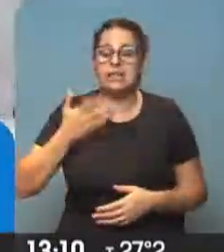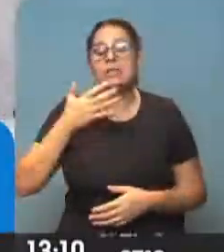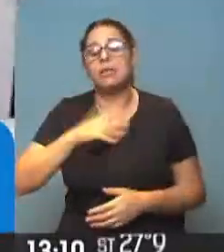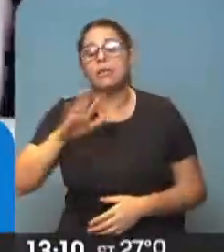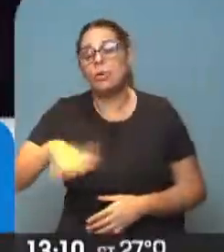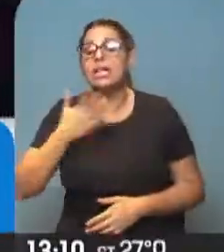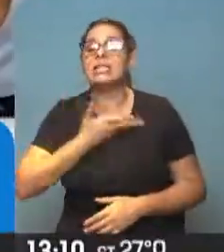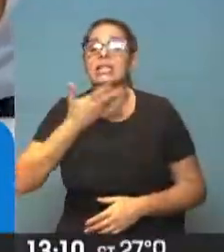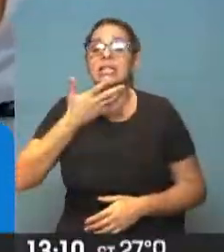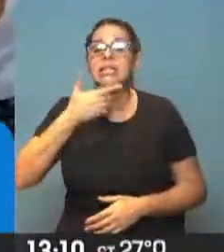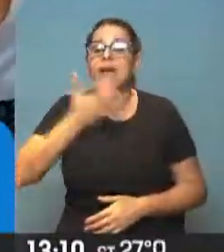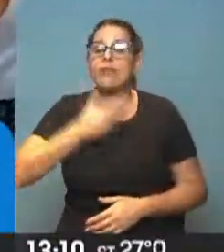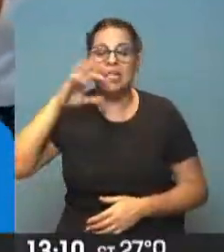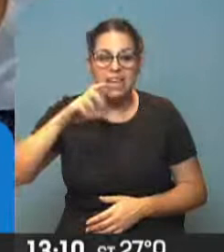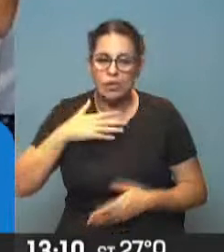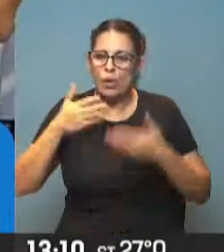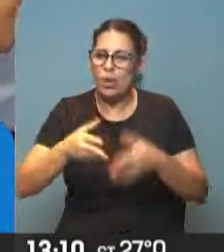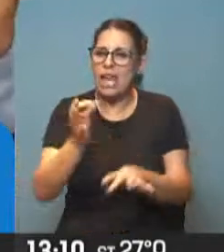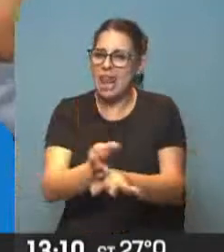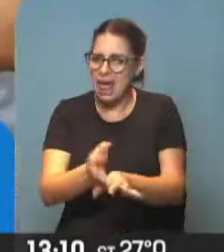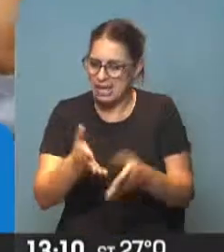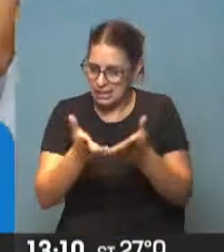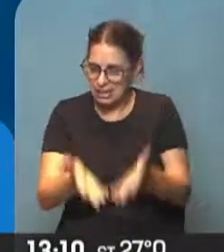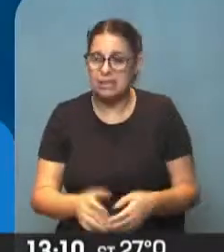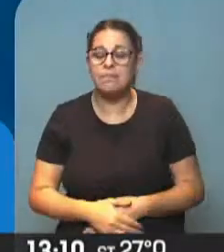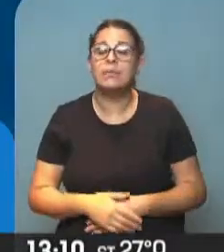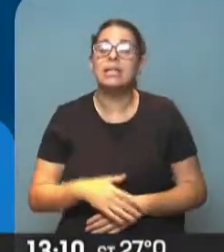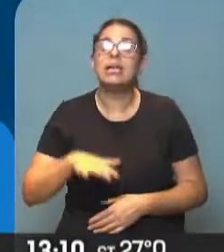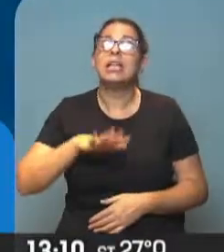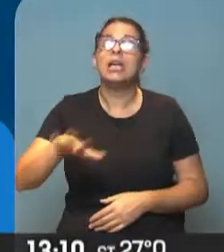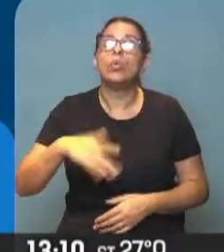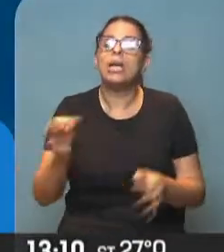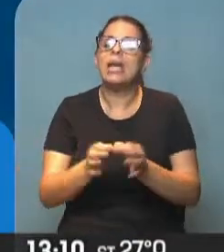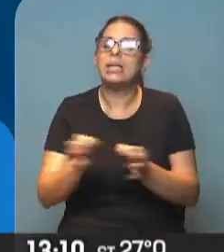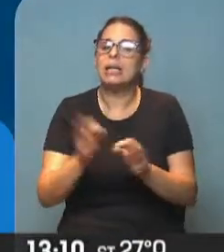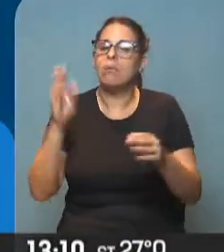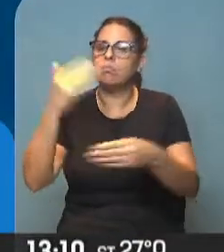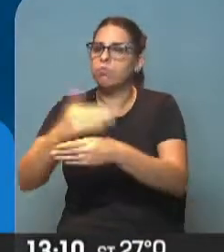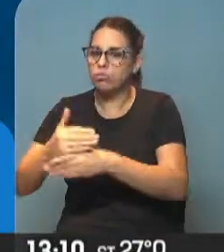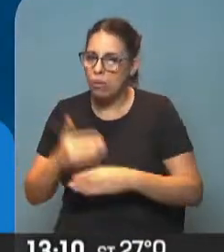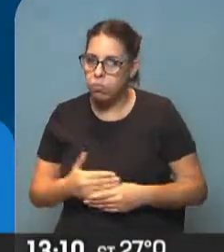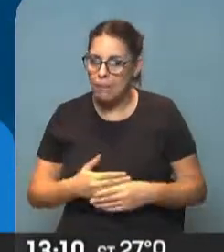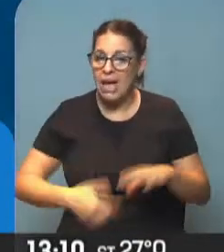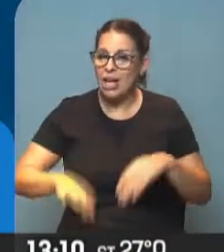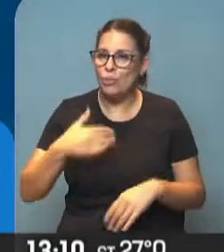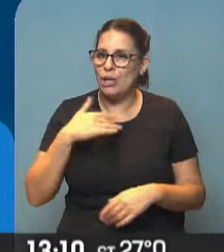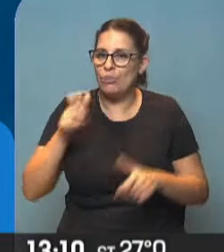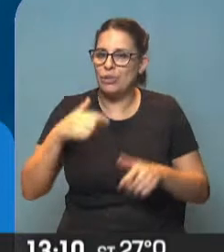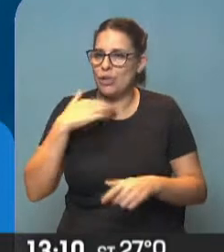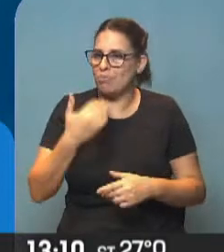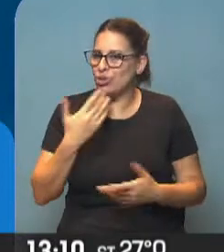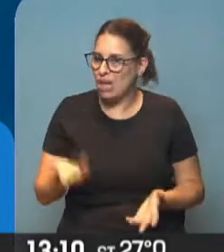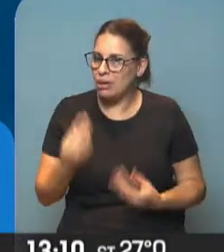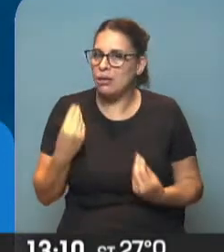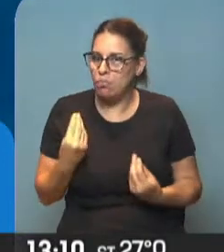Fernando. Están cerrando escuelas en San Fernando, escuelas de isla. Quizás uno no tenga noción de lo que pasa